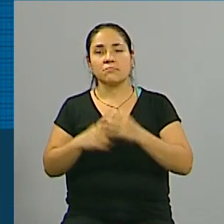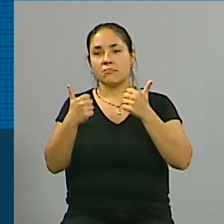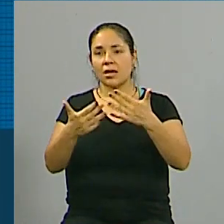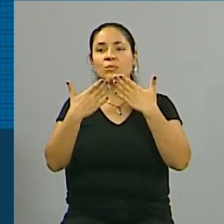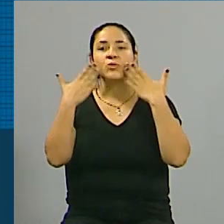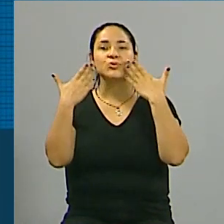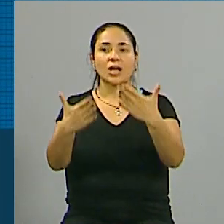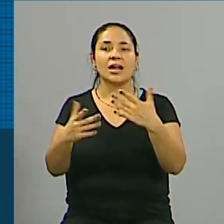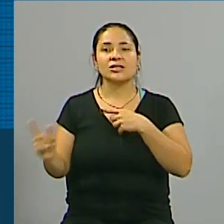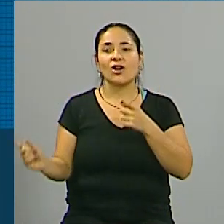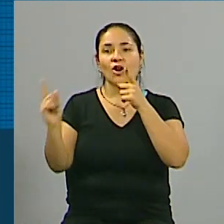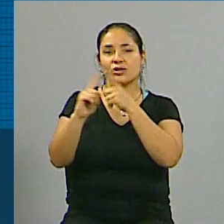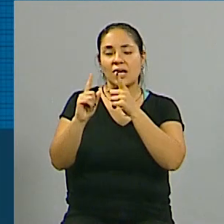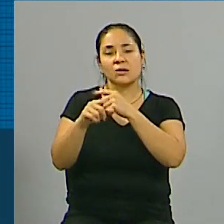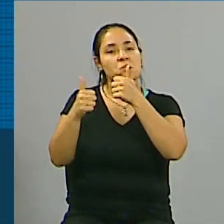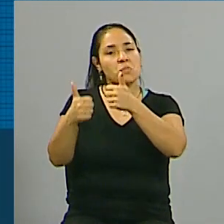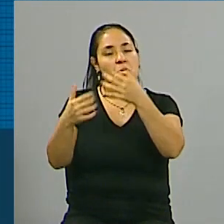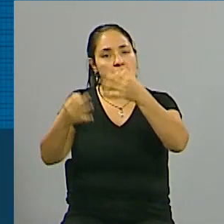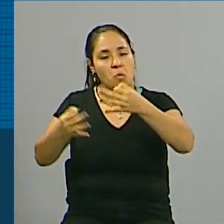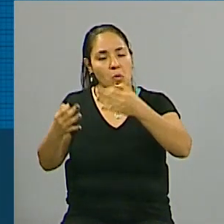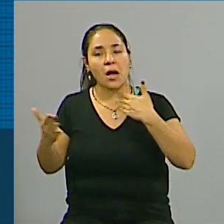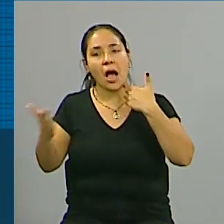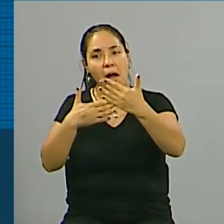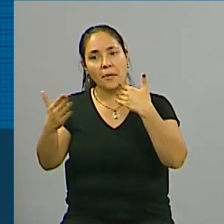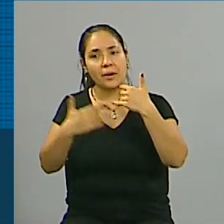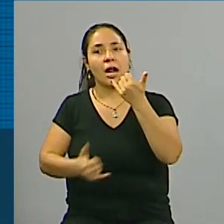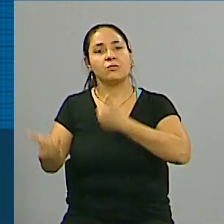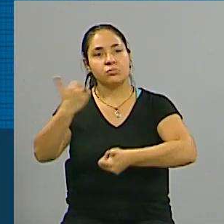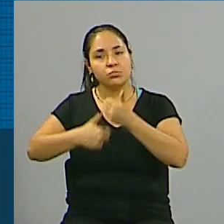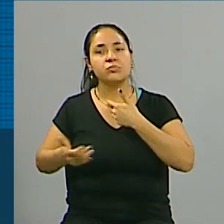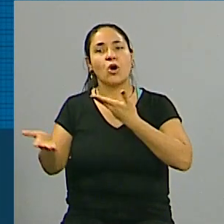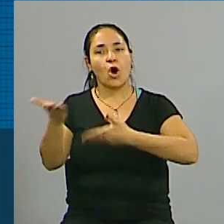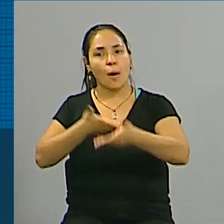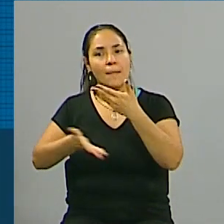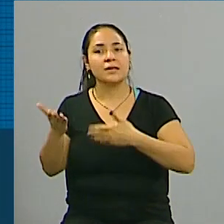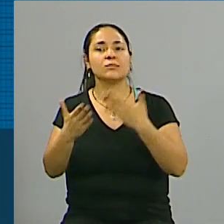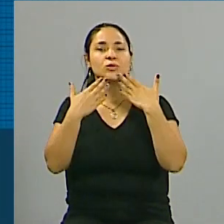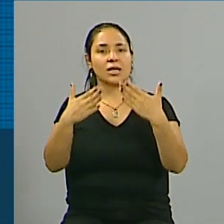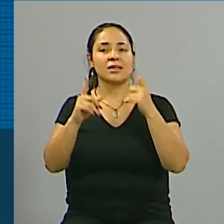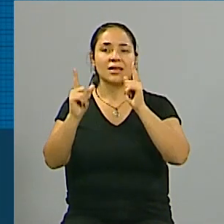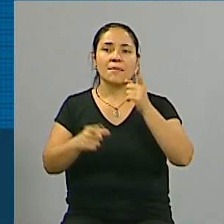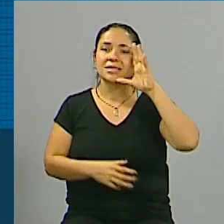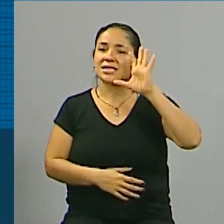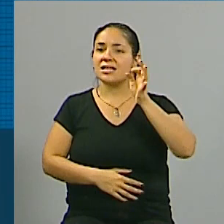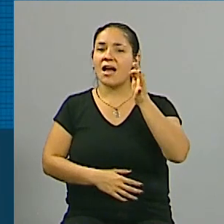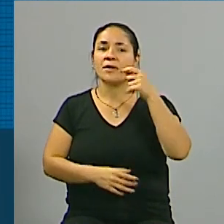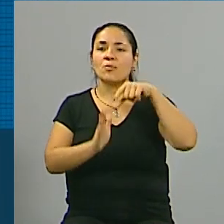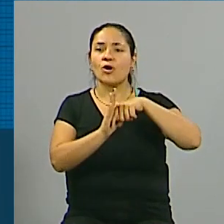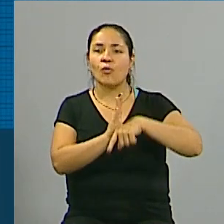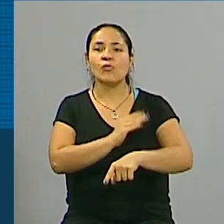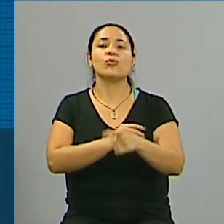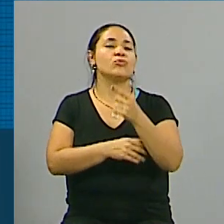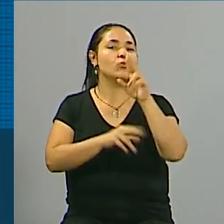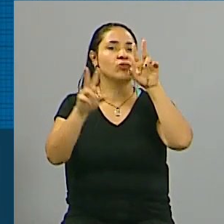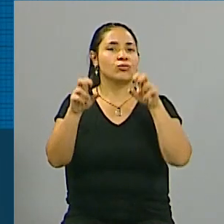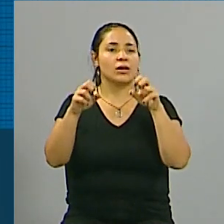estos minutos con nosotros. Ha sido realmente muy bueno poder hablar con ustedes, contigo, porque realmente también queríamos saber un poco en profundidad lo que significa